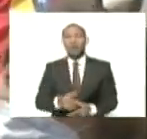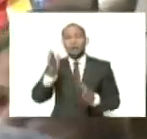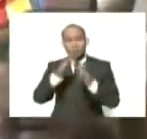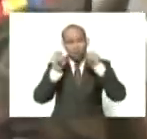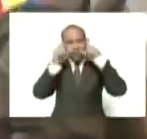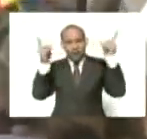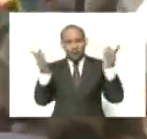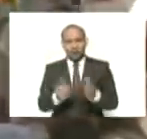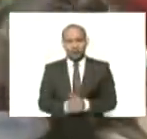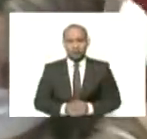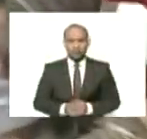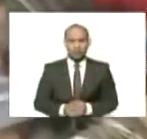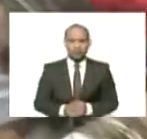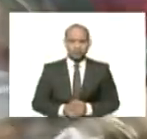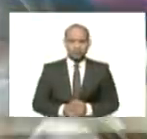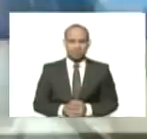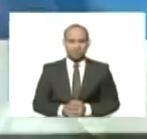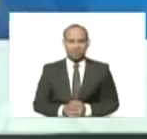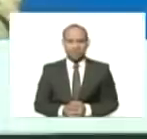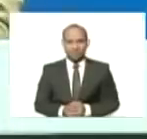¡Despierta!